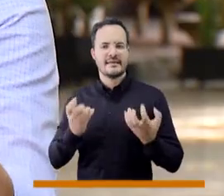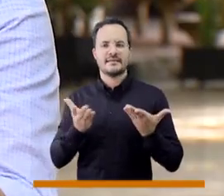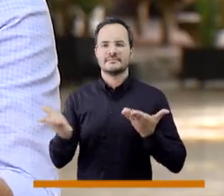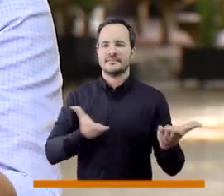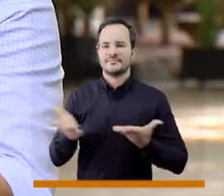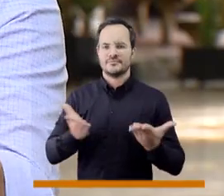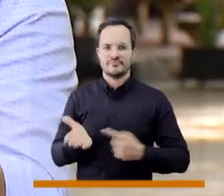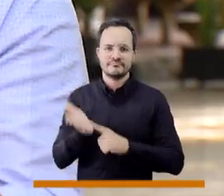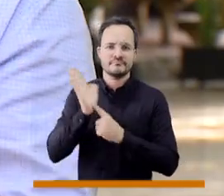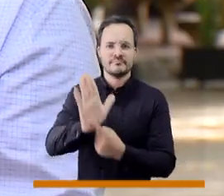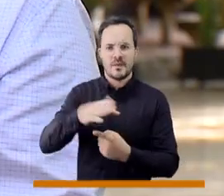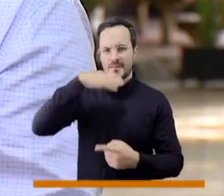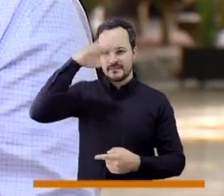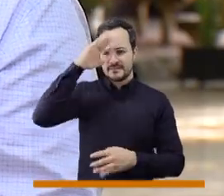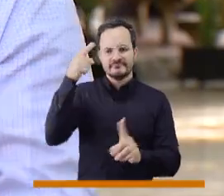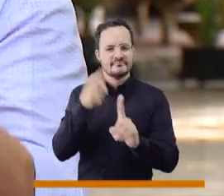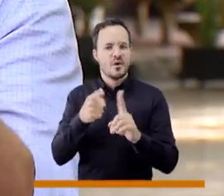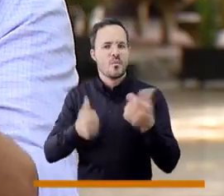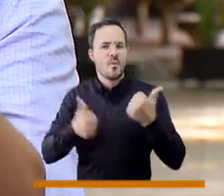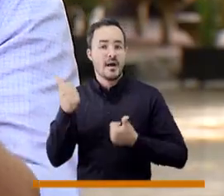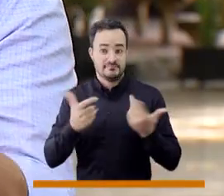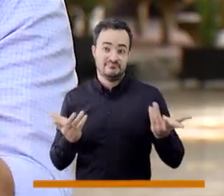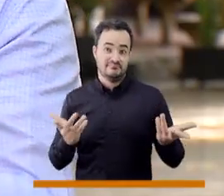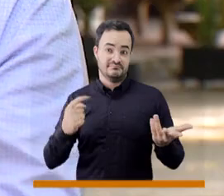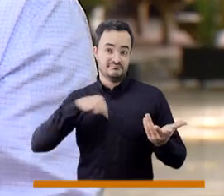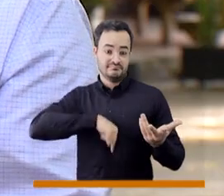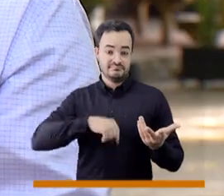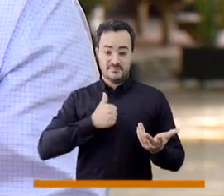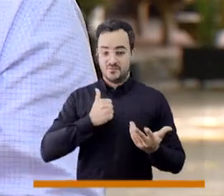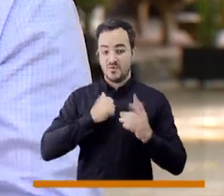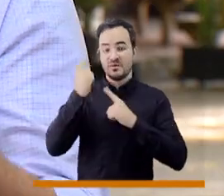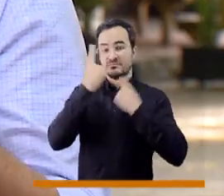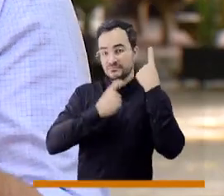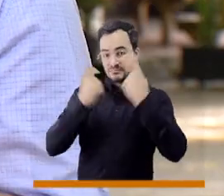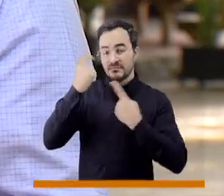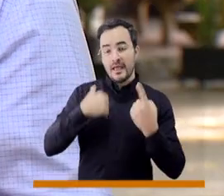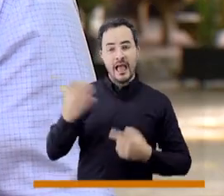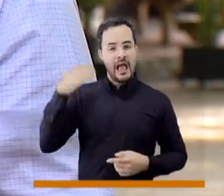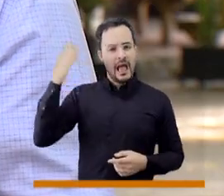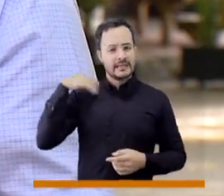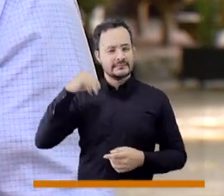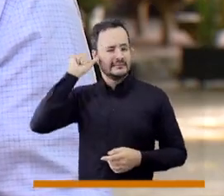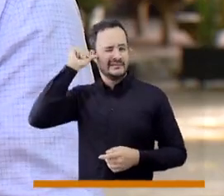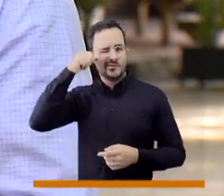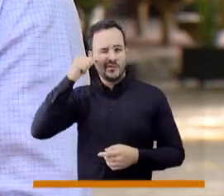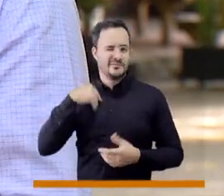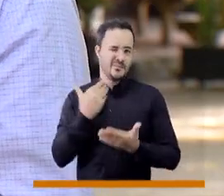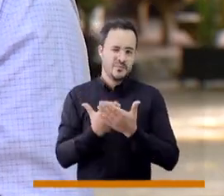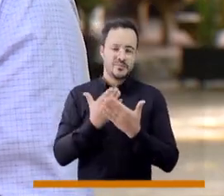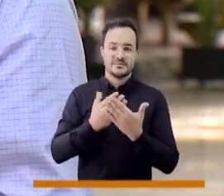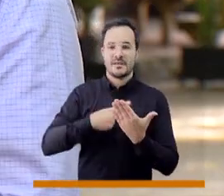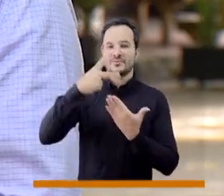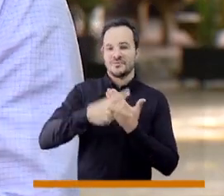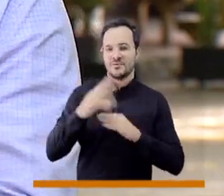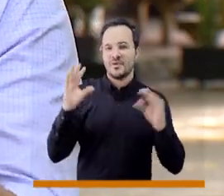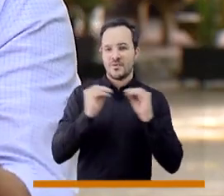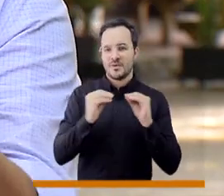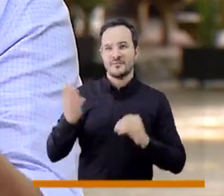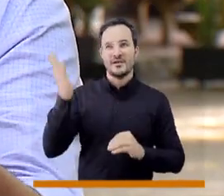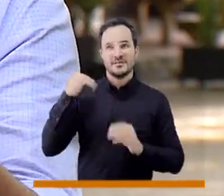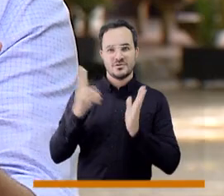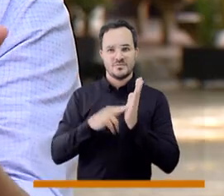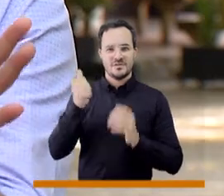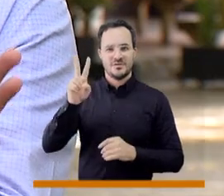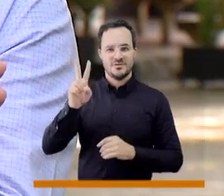qué clase de turismo queremos para la ciudad. ¿Cuál es el turismo que queremos para Medellín? Yo he sido, recuerdo que uno de